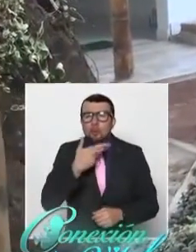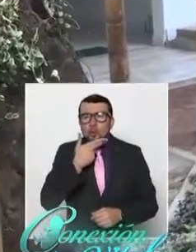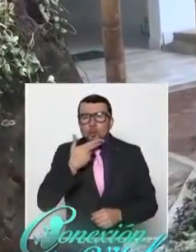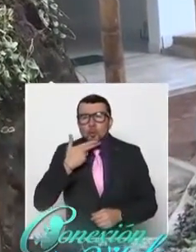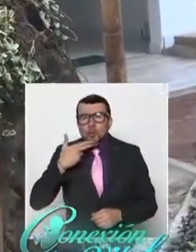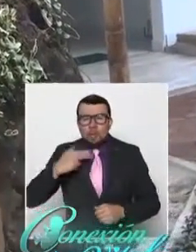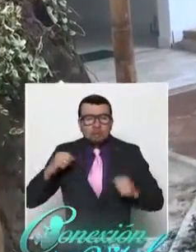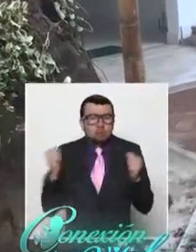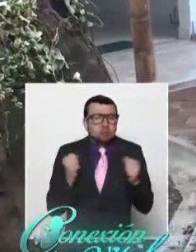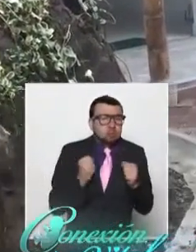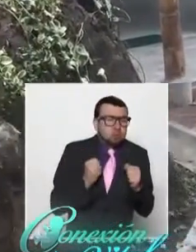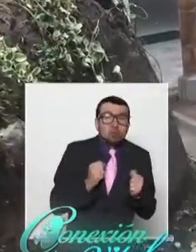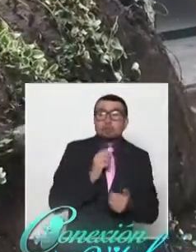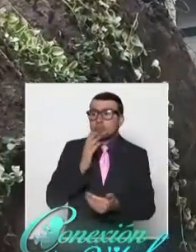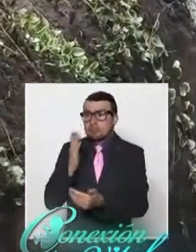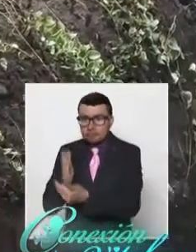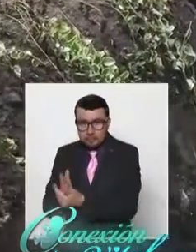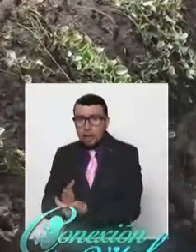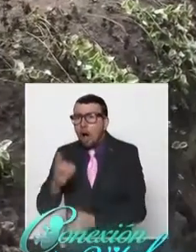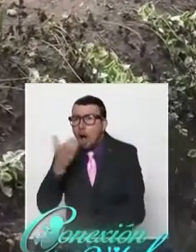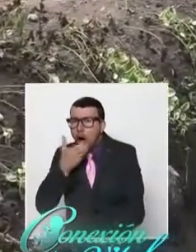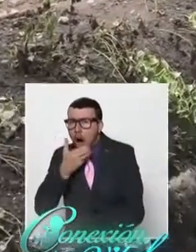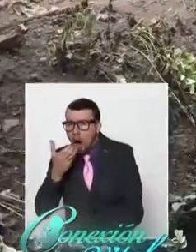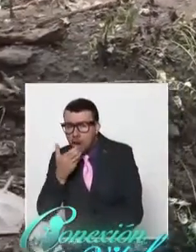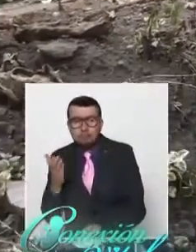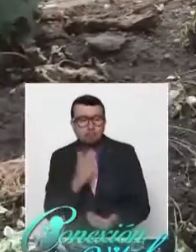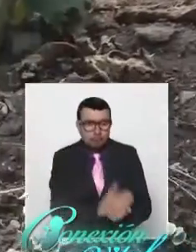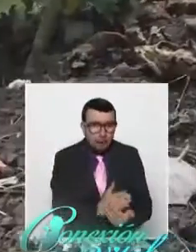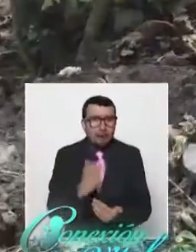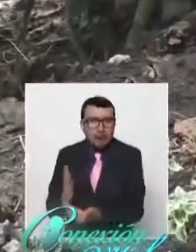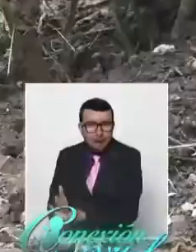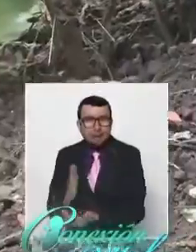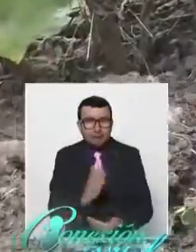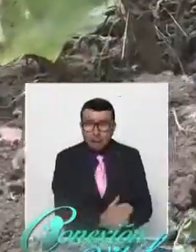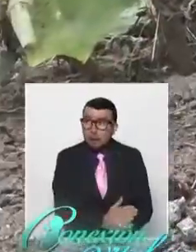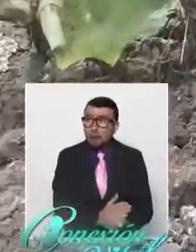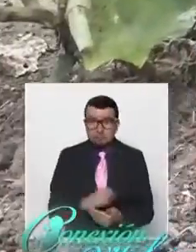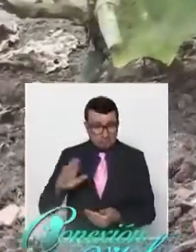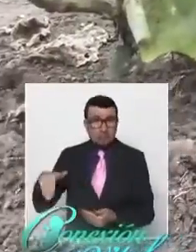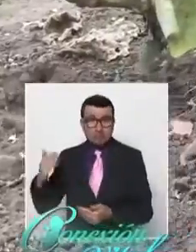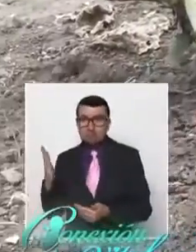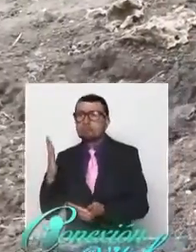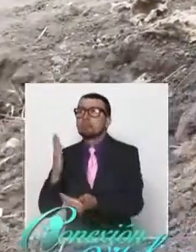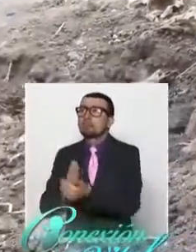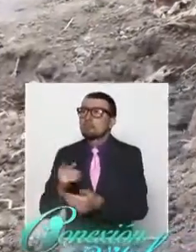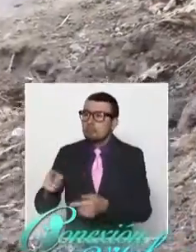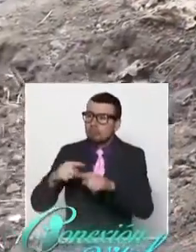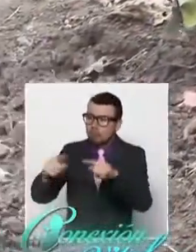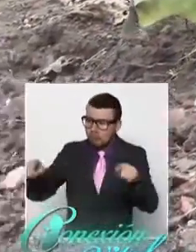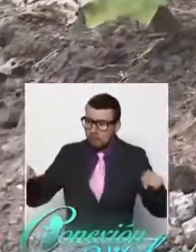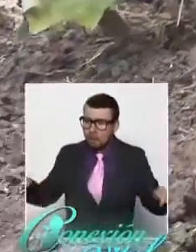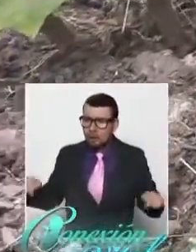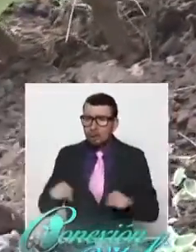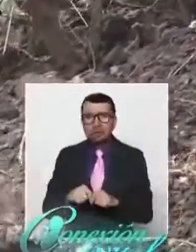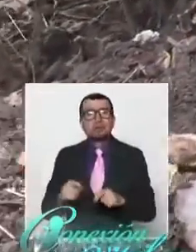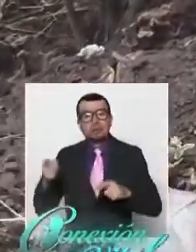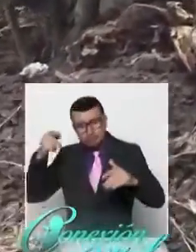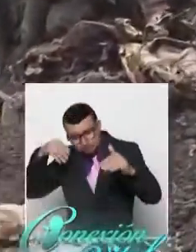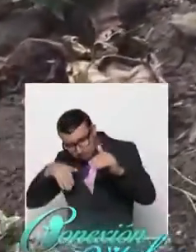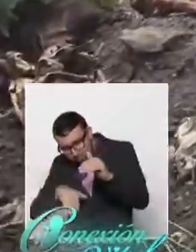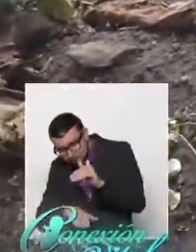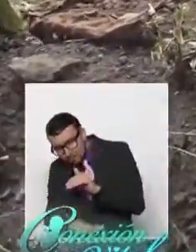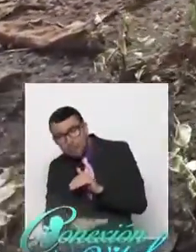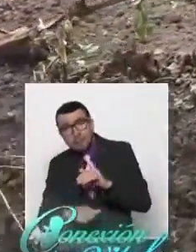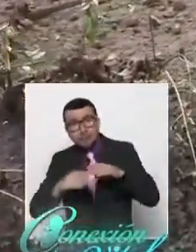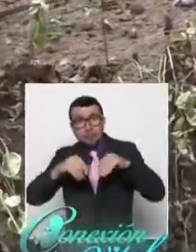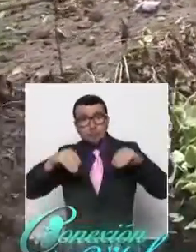luego a la caliente y llega a este sitio que ustedes ven, es un consultorio construido prácticamente bajo la tierra